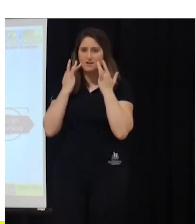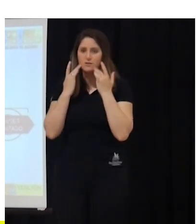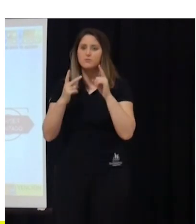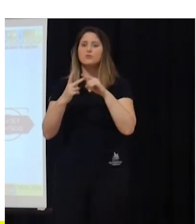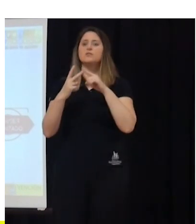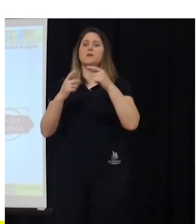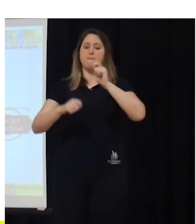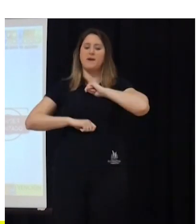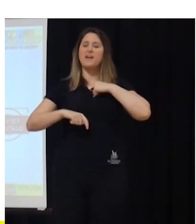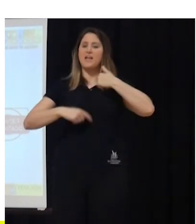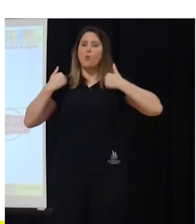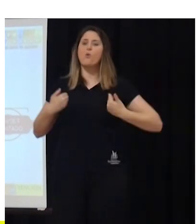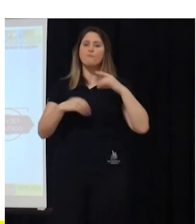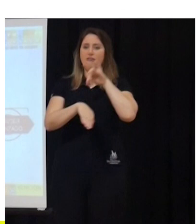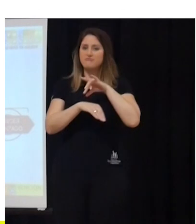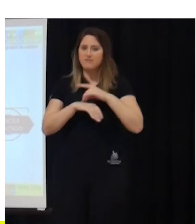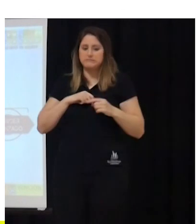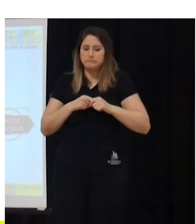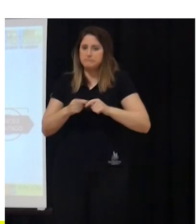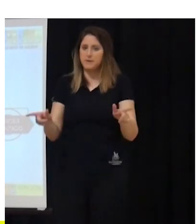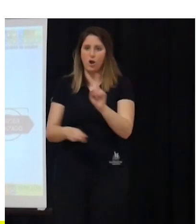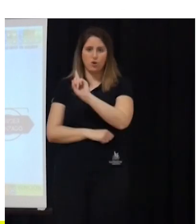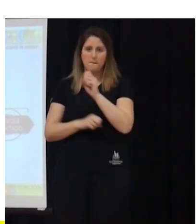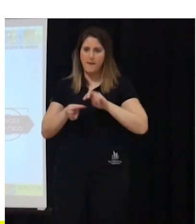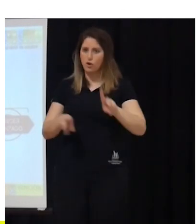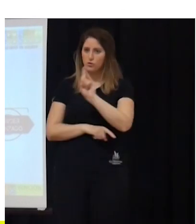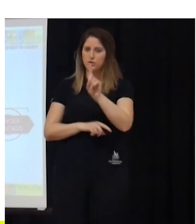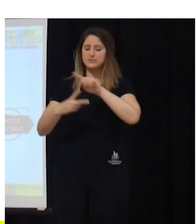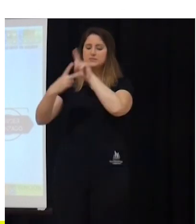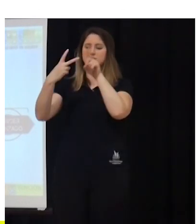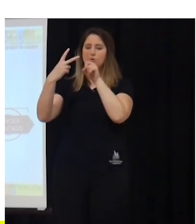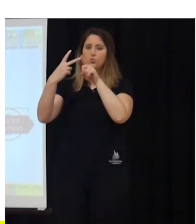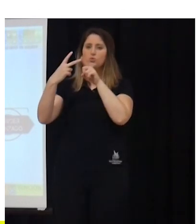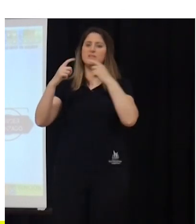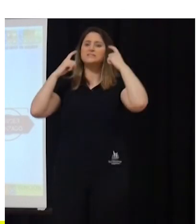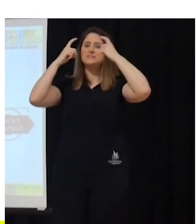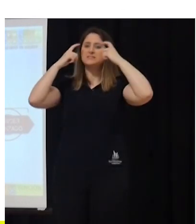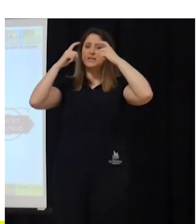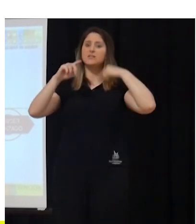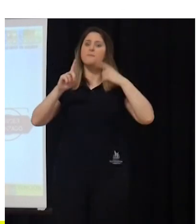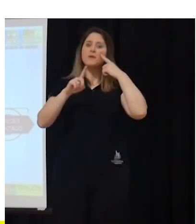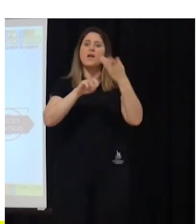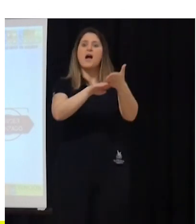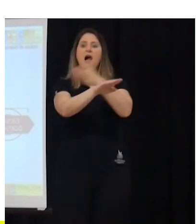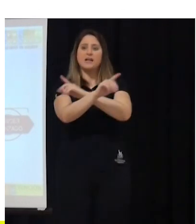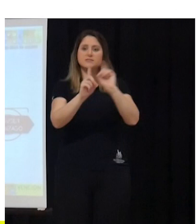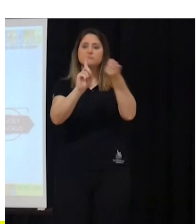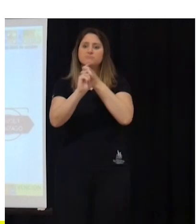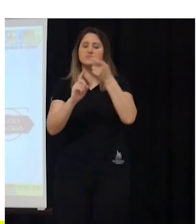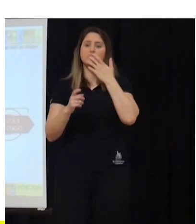dejando que el tejido enferme. En segundo lugar, tratando de diagnosticar las